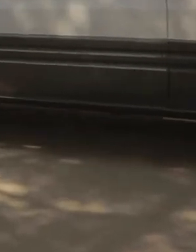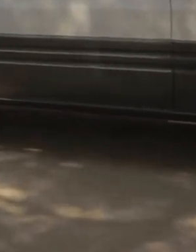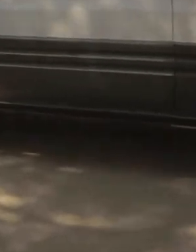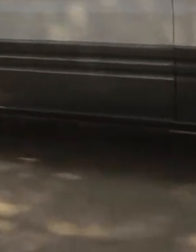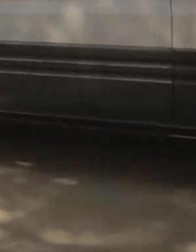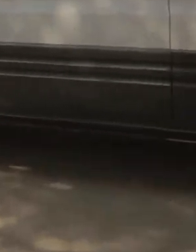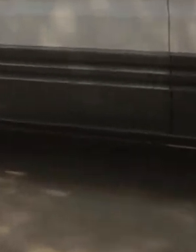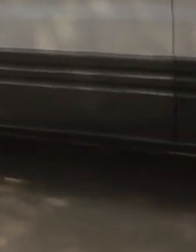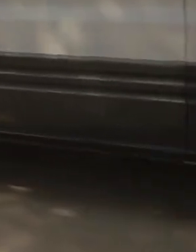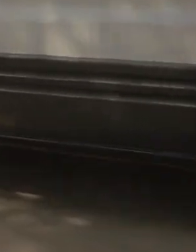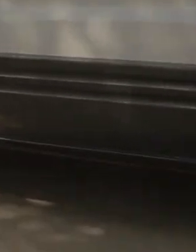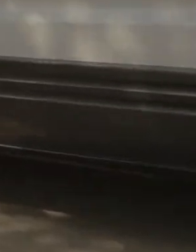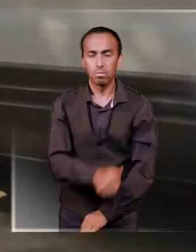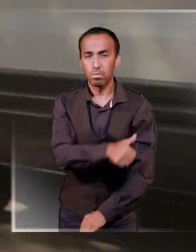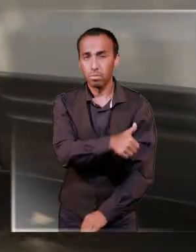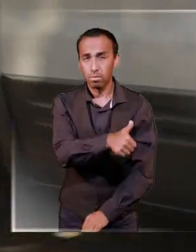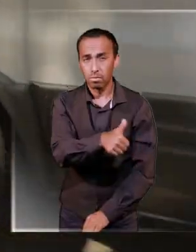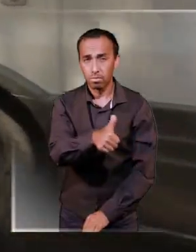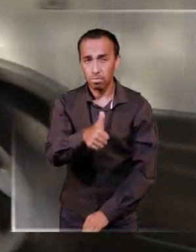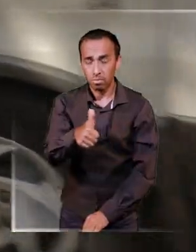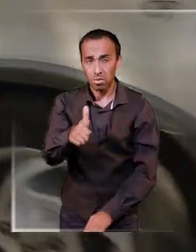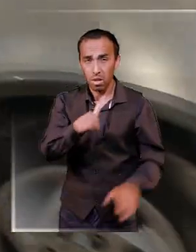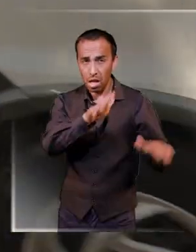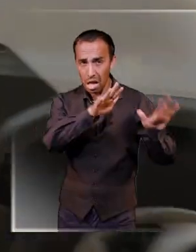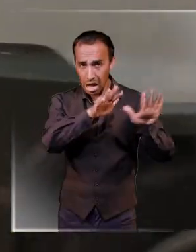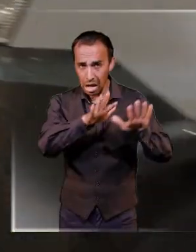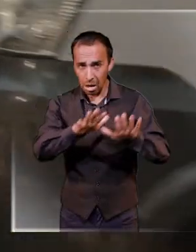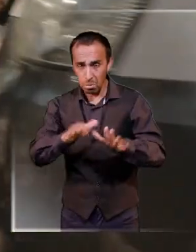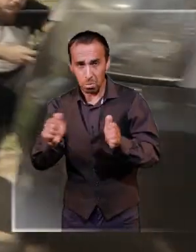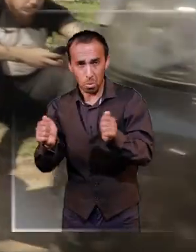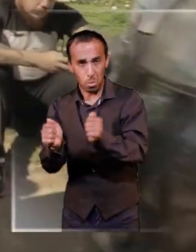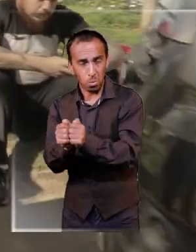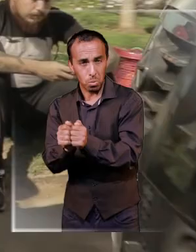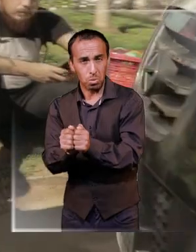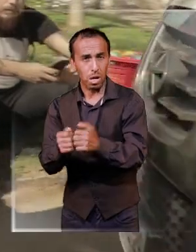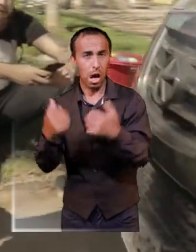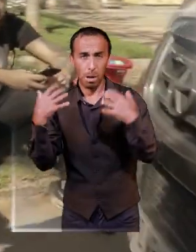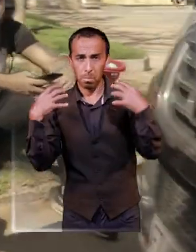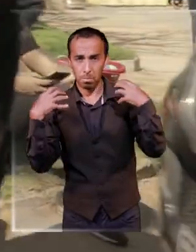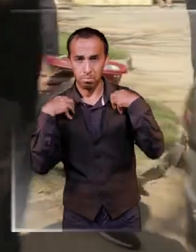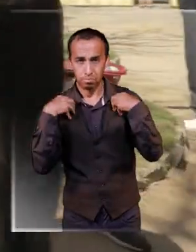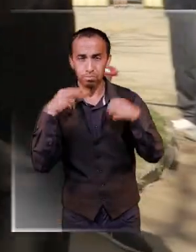Pero ¿y quién llegó acá? Ah, el pollo, sí, porque el pollo se va a